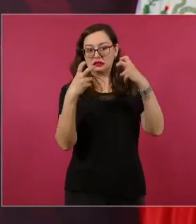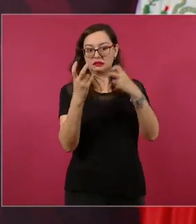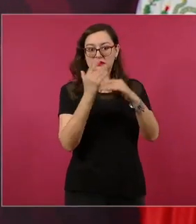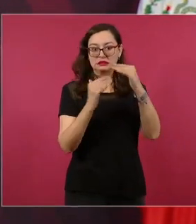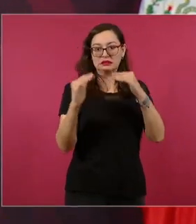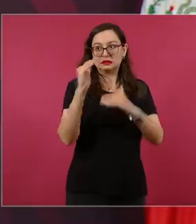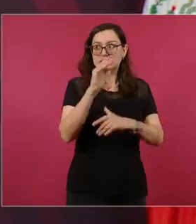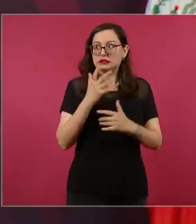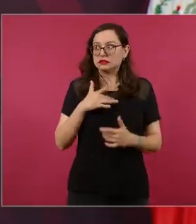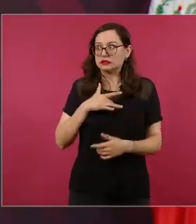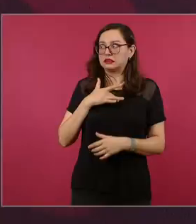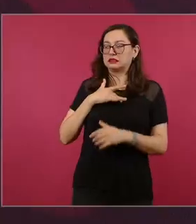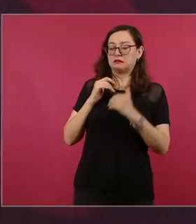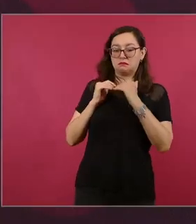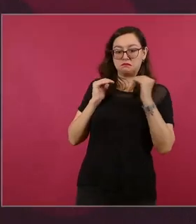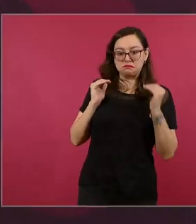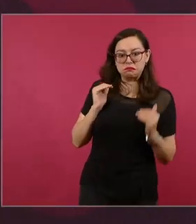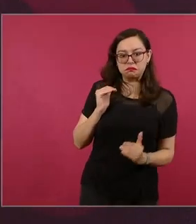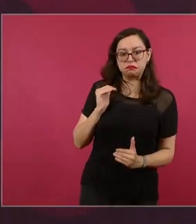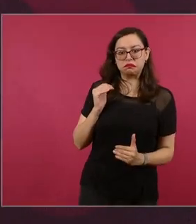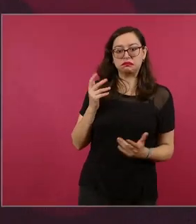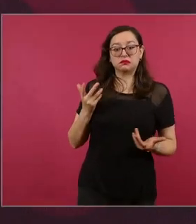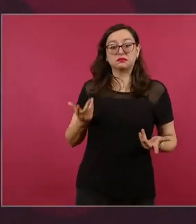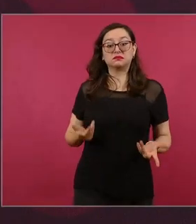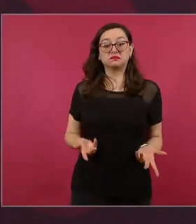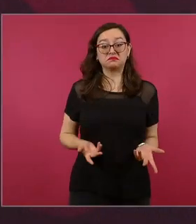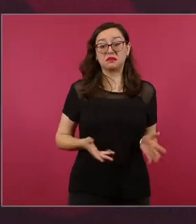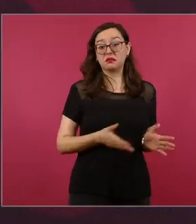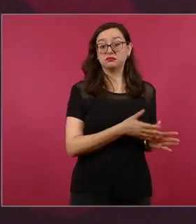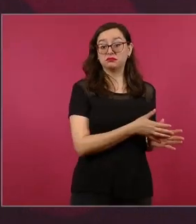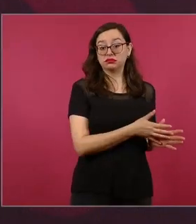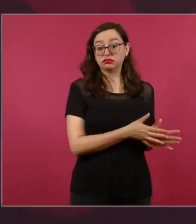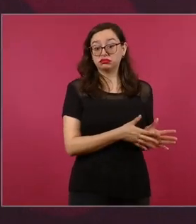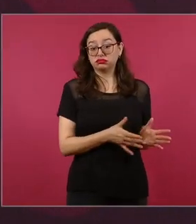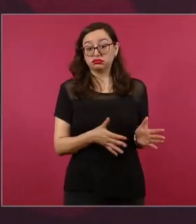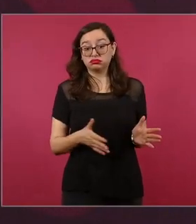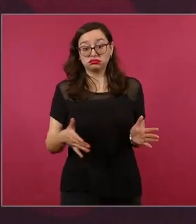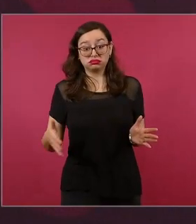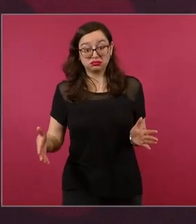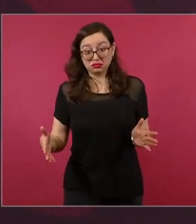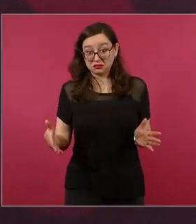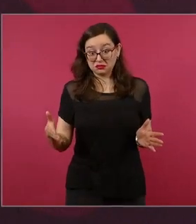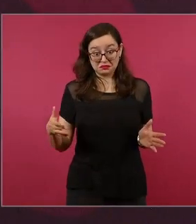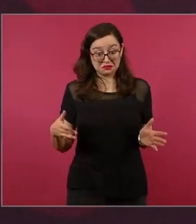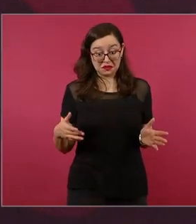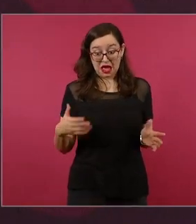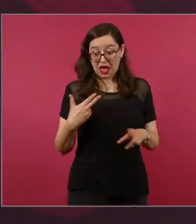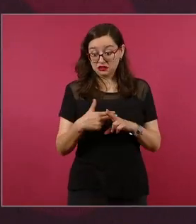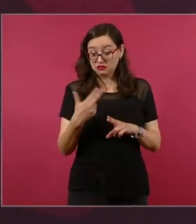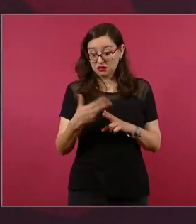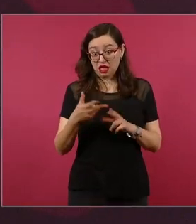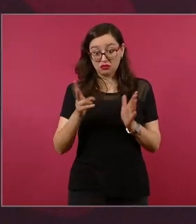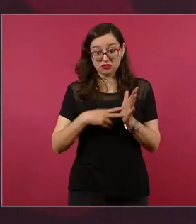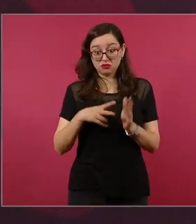al Ejecutivo. Y eso se mantuvo hasta ahora.